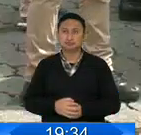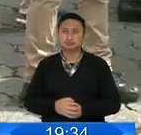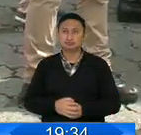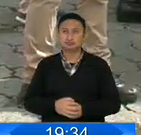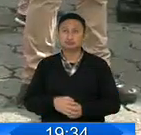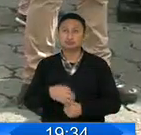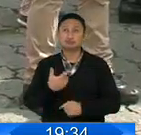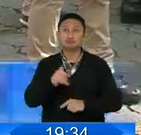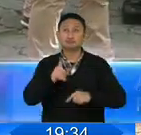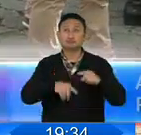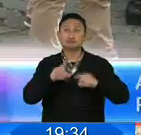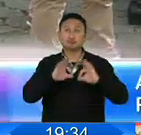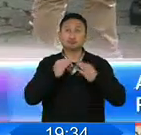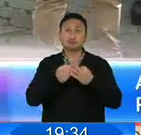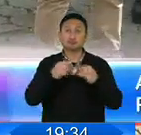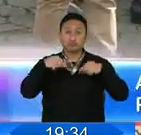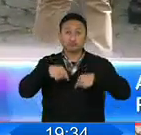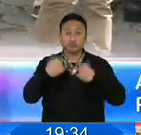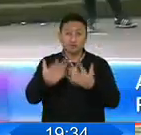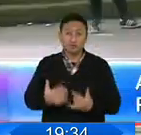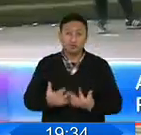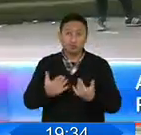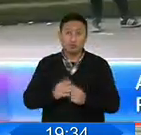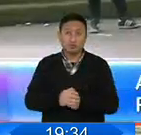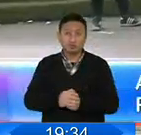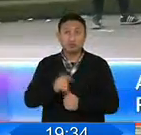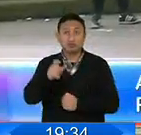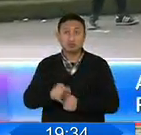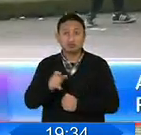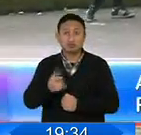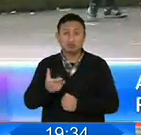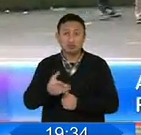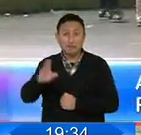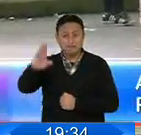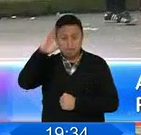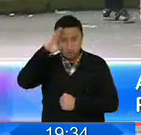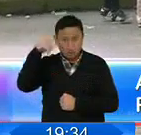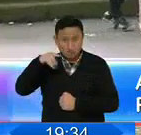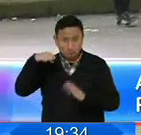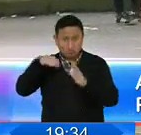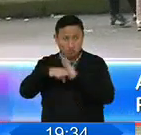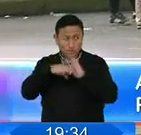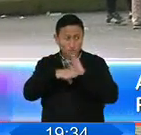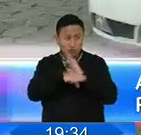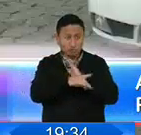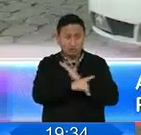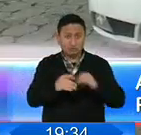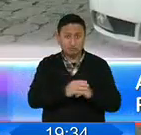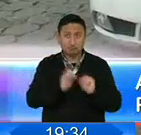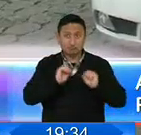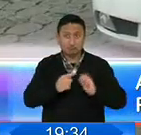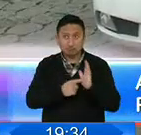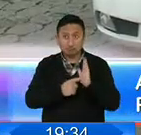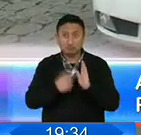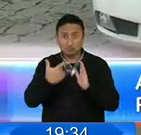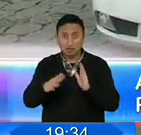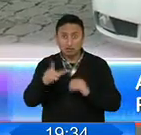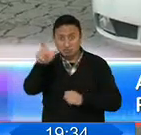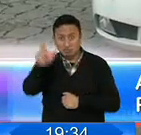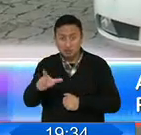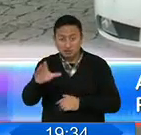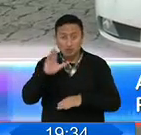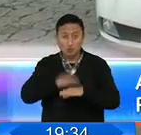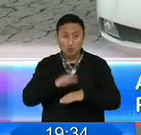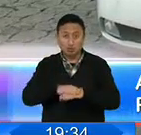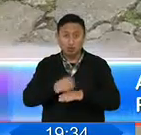familiares amanecieron en el sitio del hecho. Esperaban que los allanamientos de la policía en flagrancia dejen resultados positivos. El autor